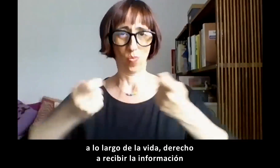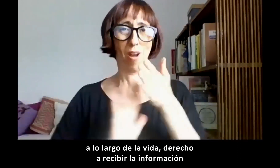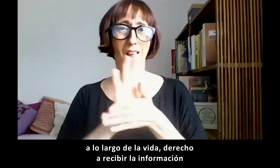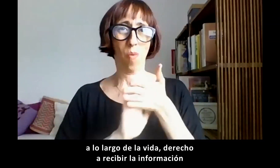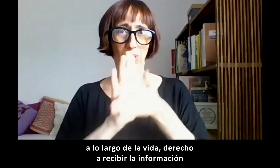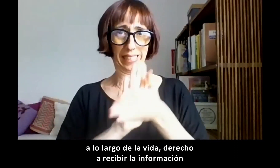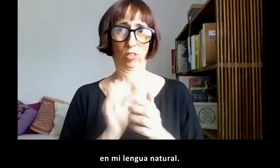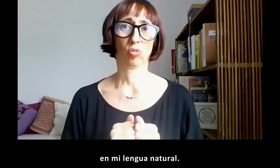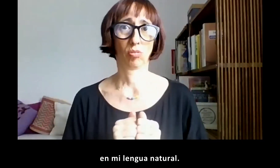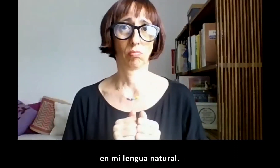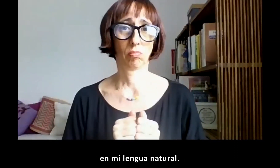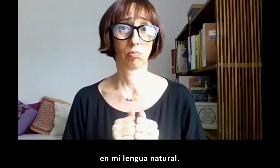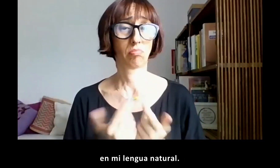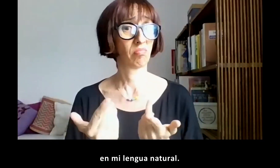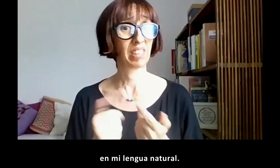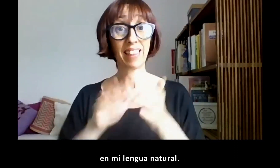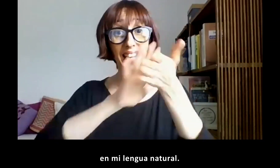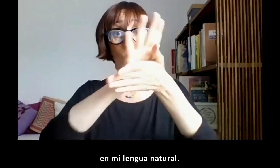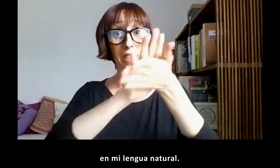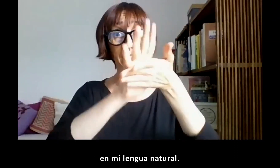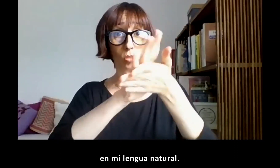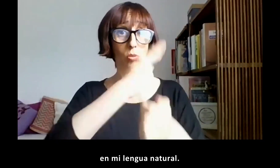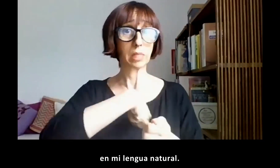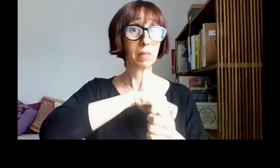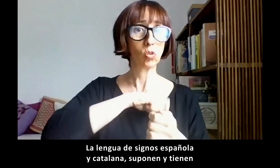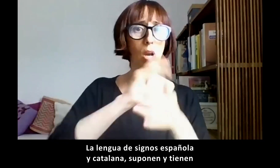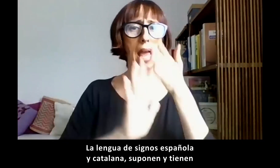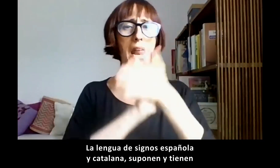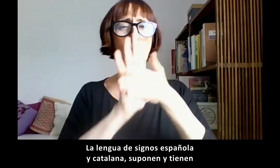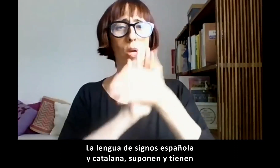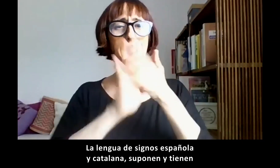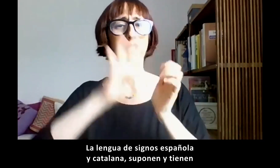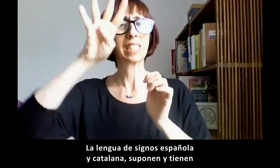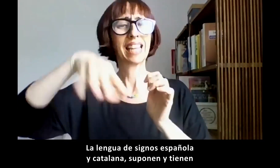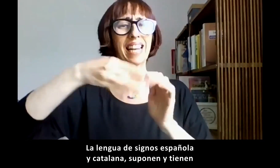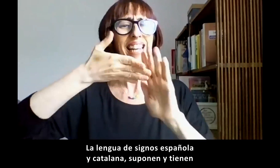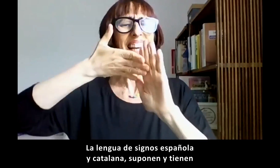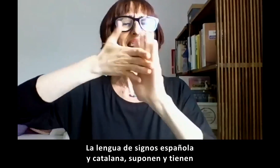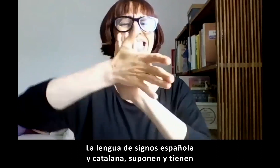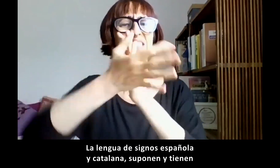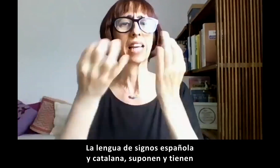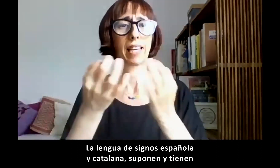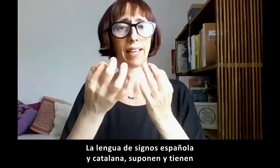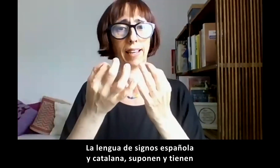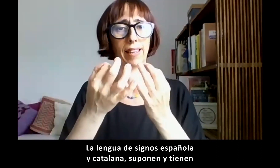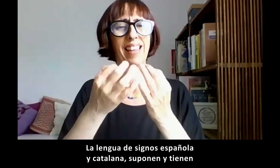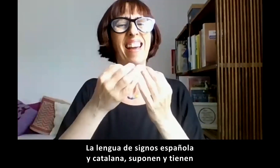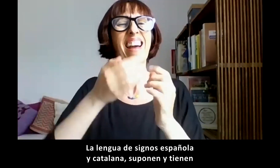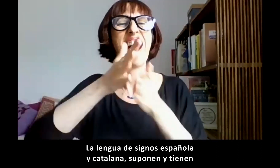la información también en mi lengua natural, la lengua de signos. La lengua de signos española y la lengua de signos